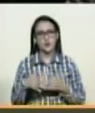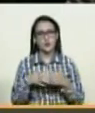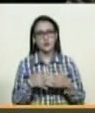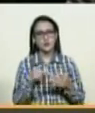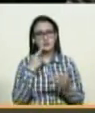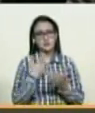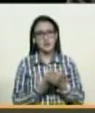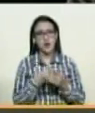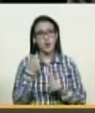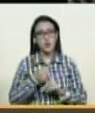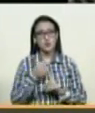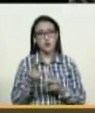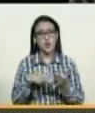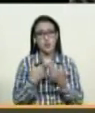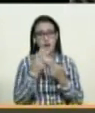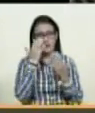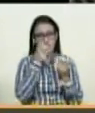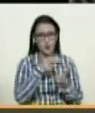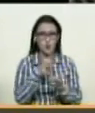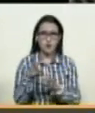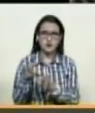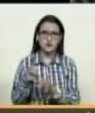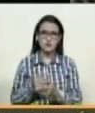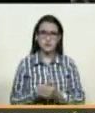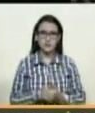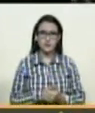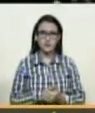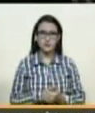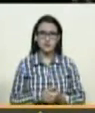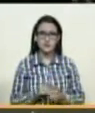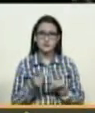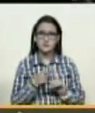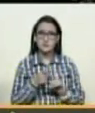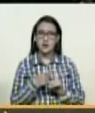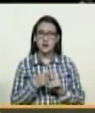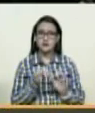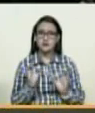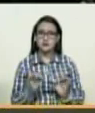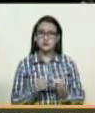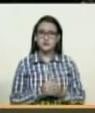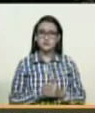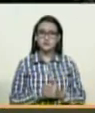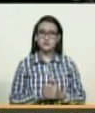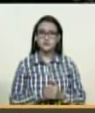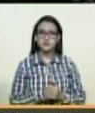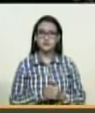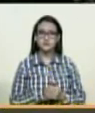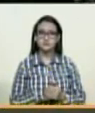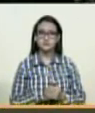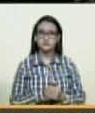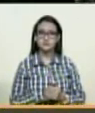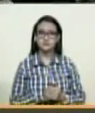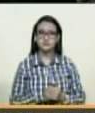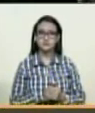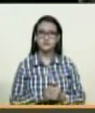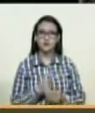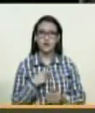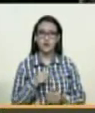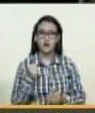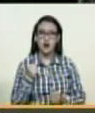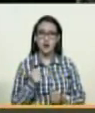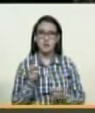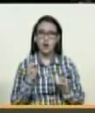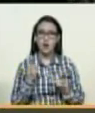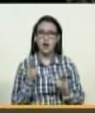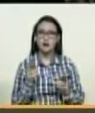planteado la lucha contra el terrorismo como una de las principales premisas en la teoría nosotros queremos ver en la práctica